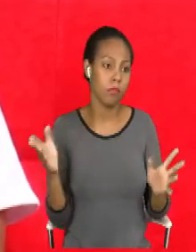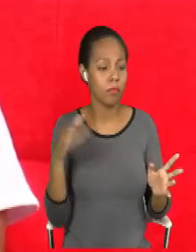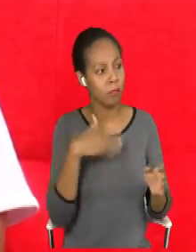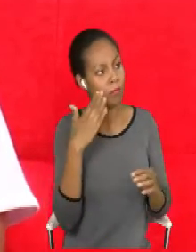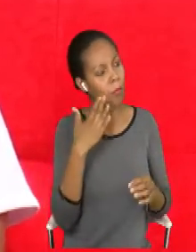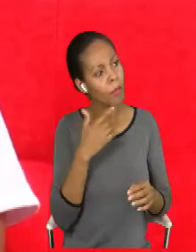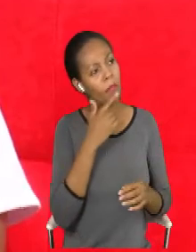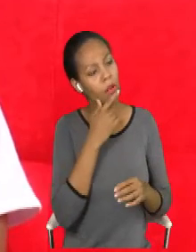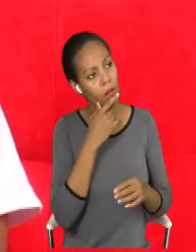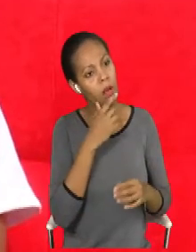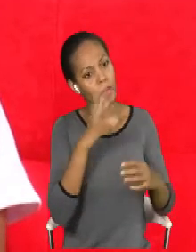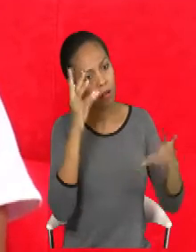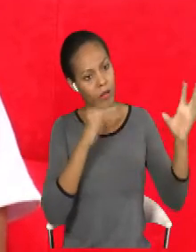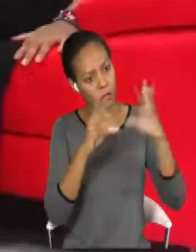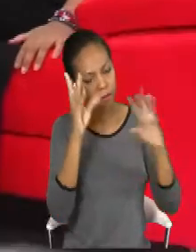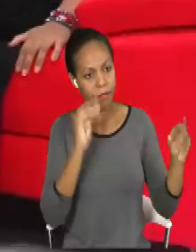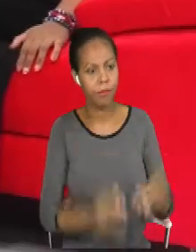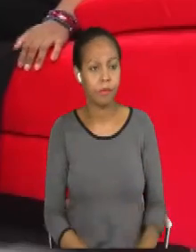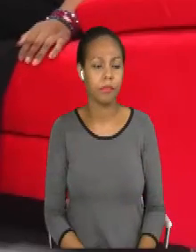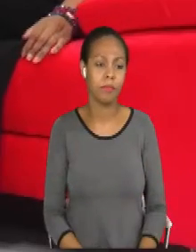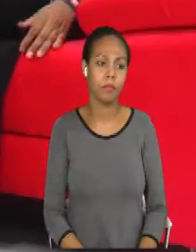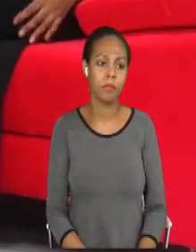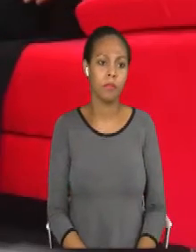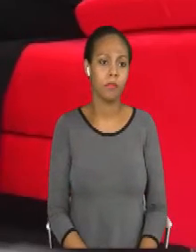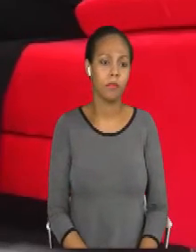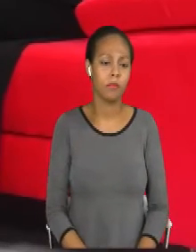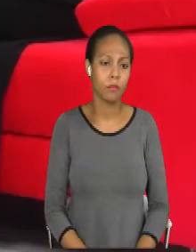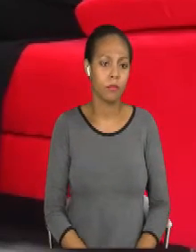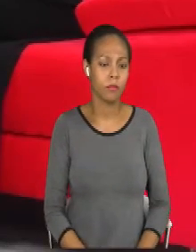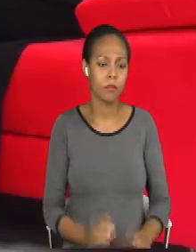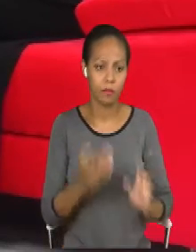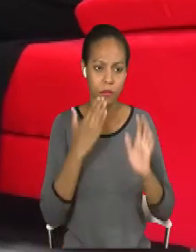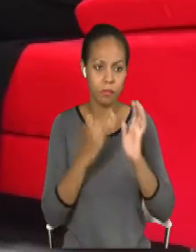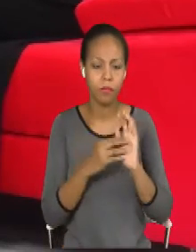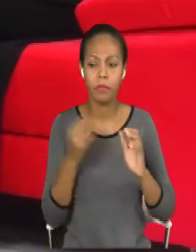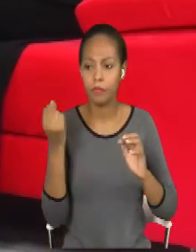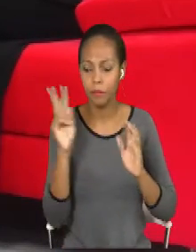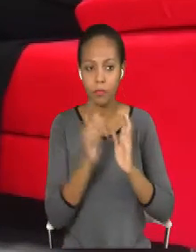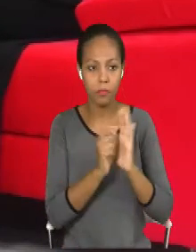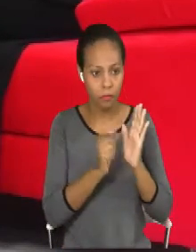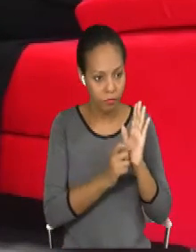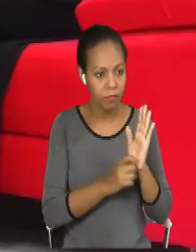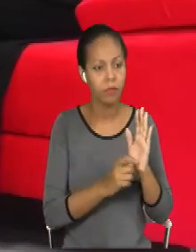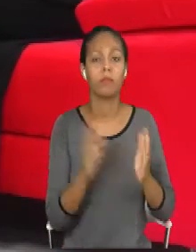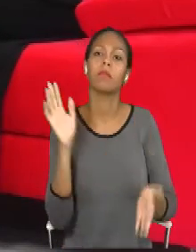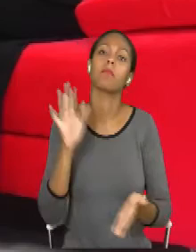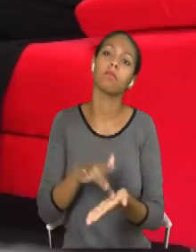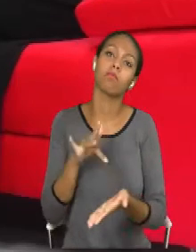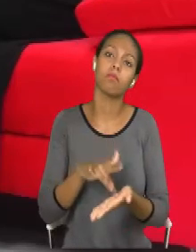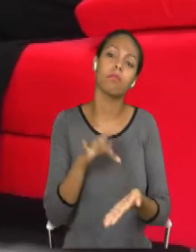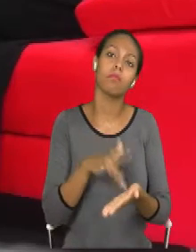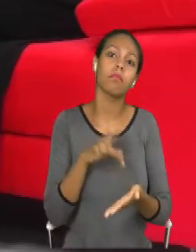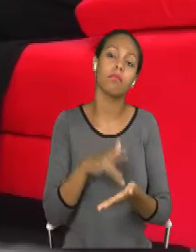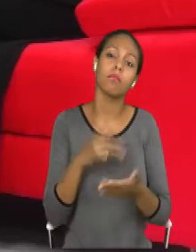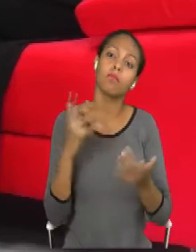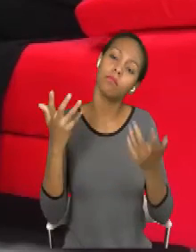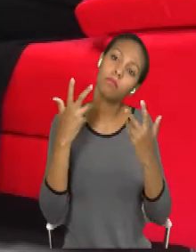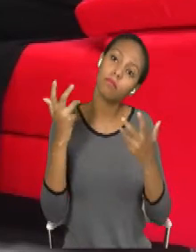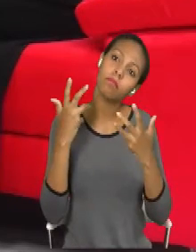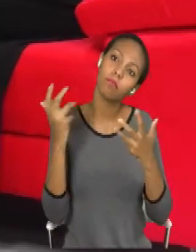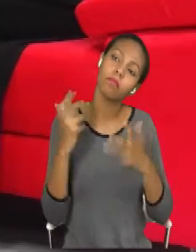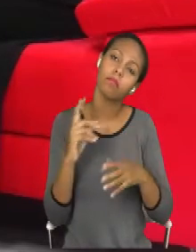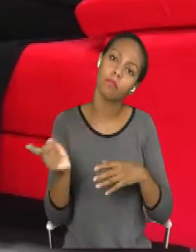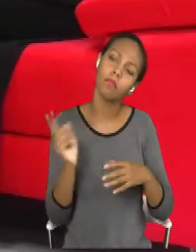palabra. Además que yo le apuesto que después de esas 12 sesiones que ustedes tienen, los jóvenes, de ver cómo le enseñan la palabra de Dios, pero al mismo